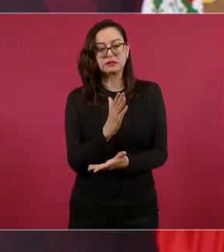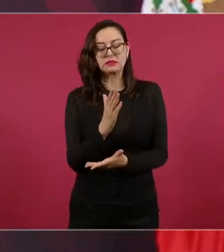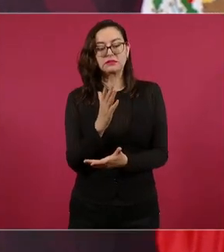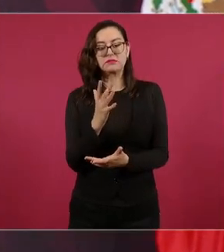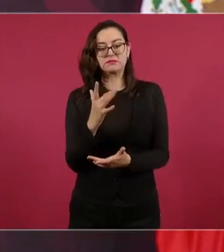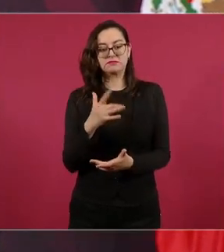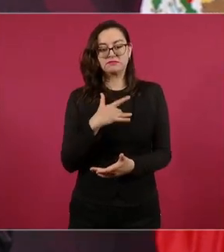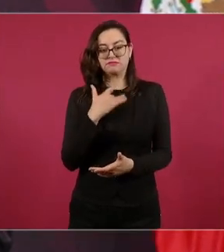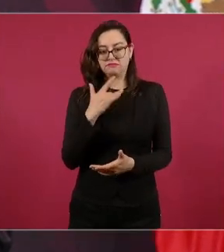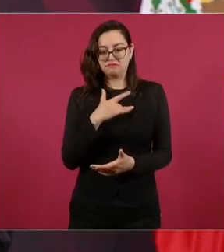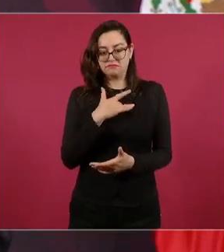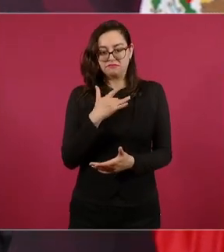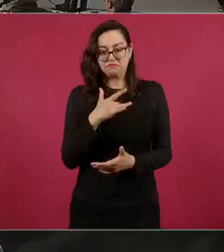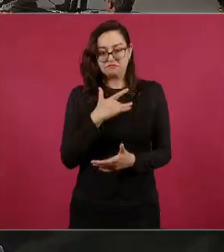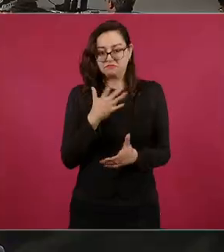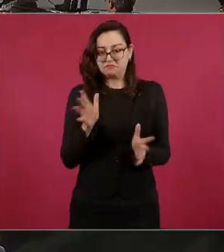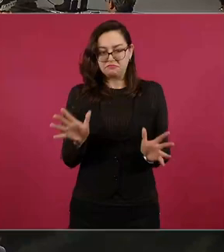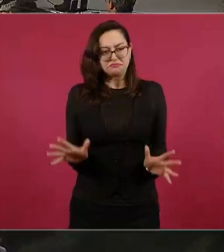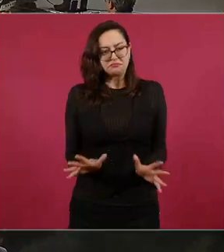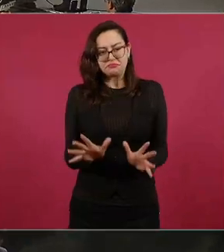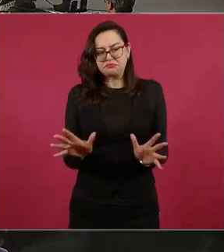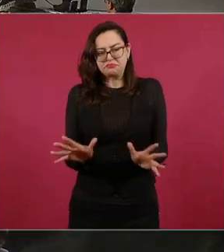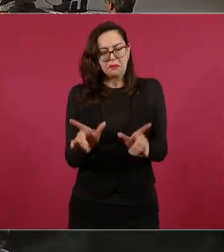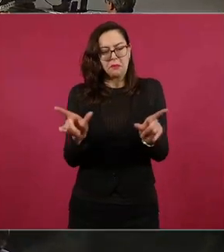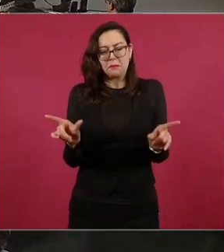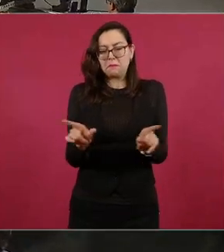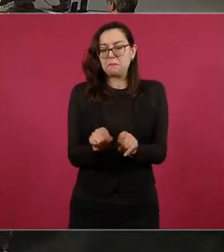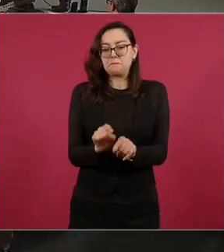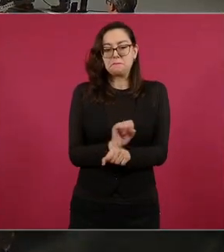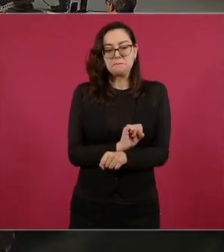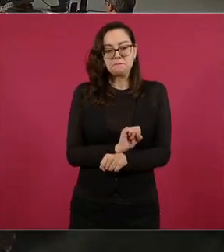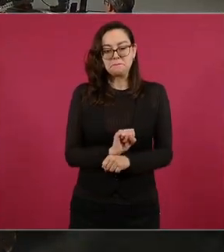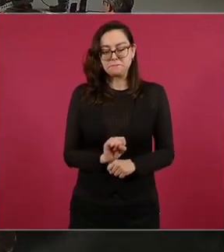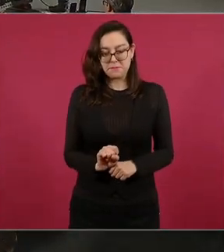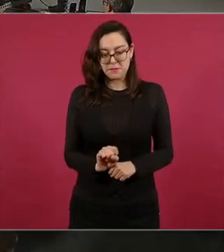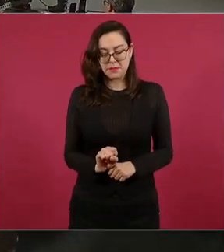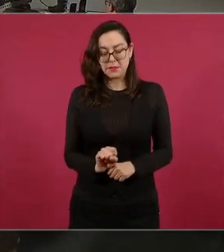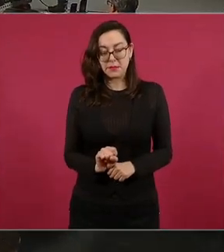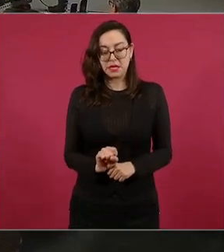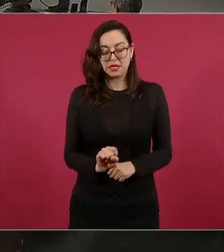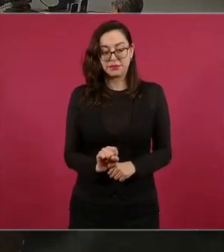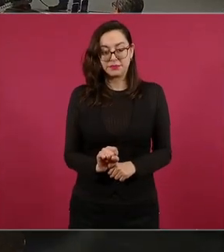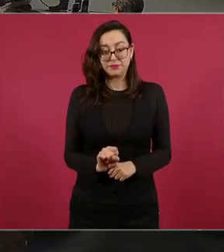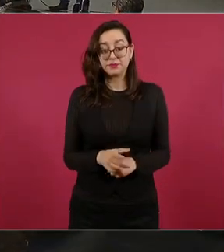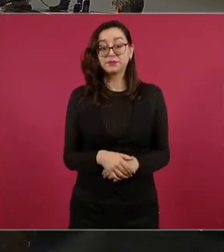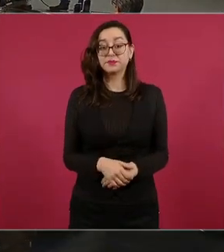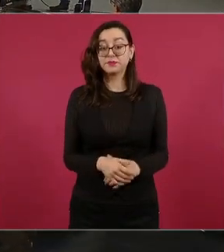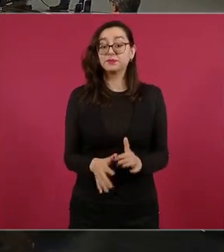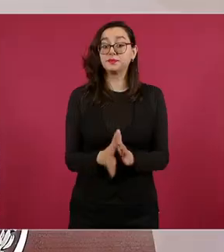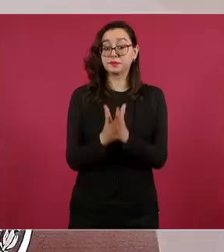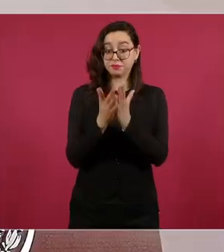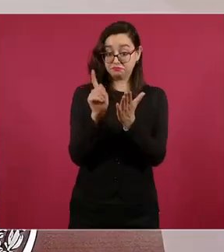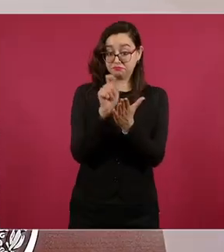que la impulsa. Hasta ahí la cita. Además de estar bien escrito,